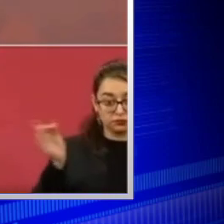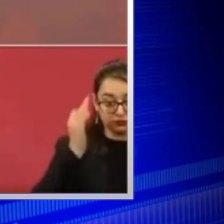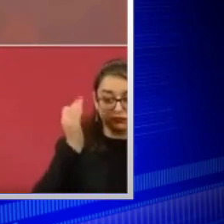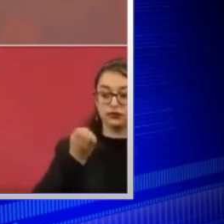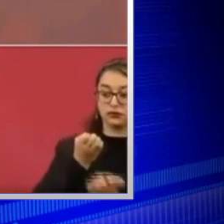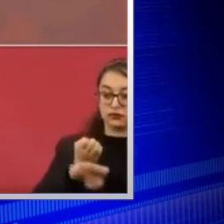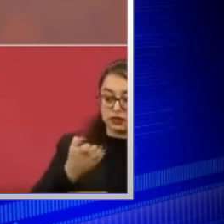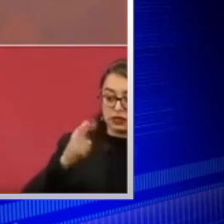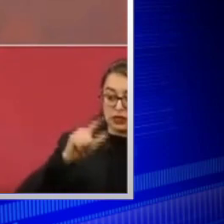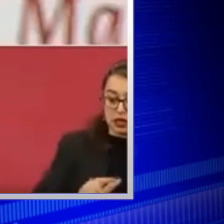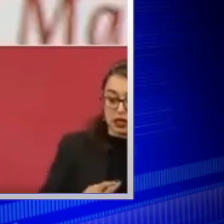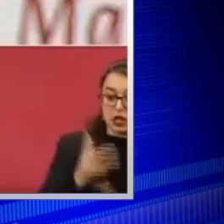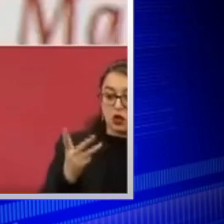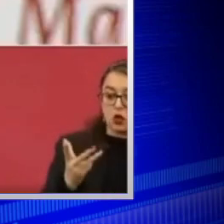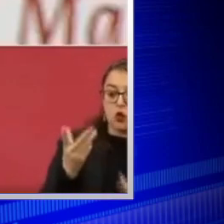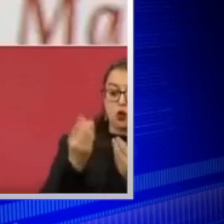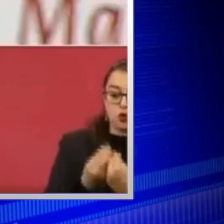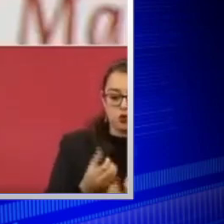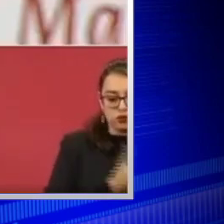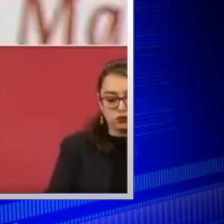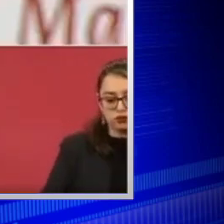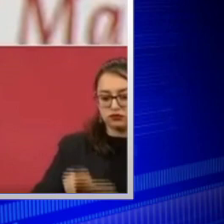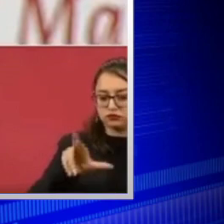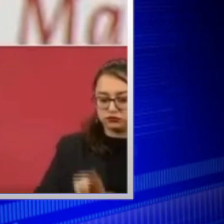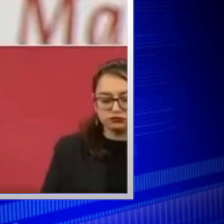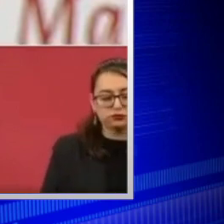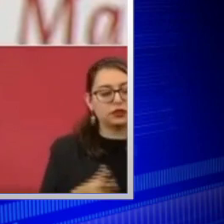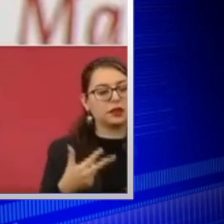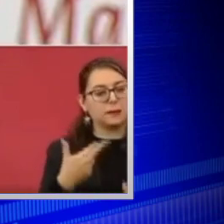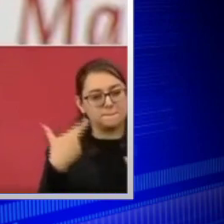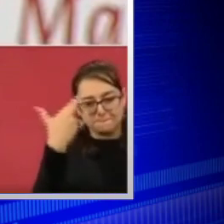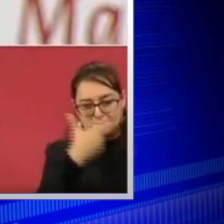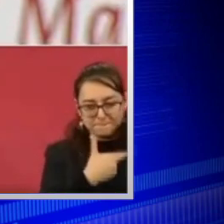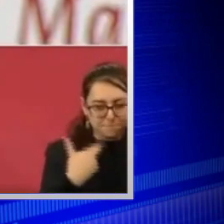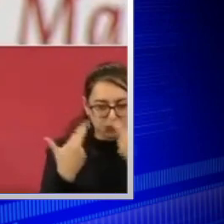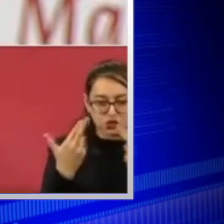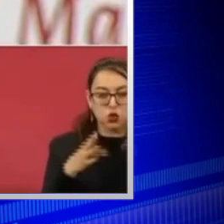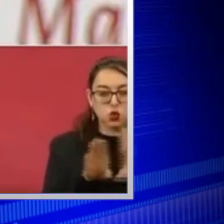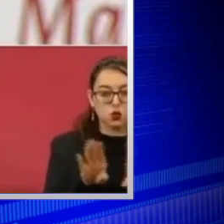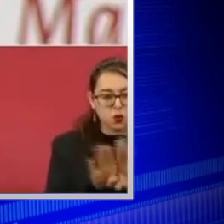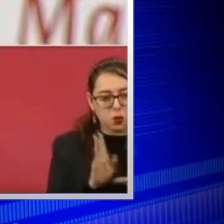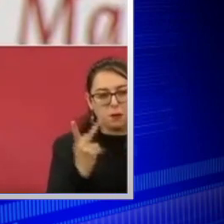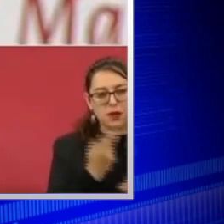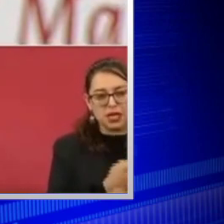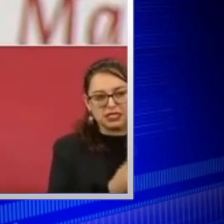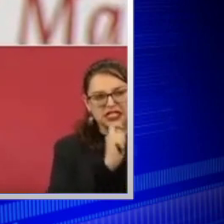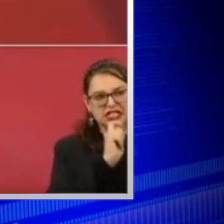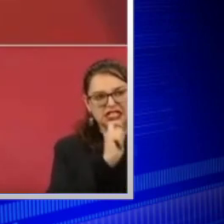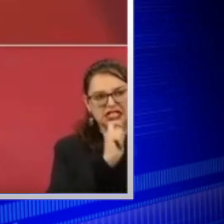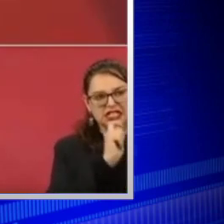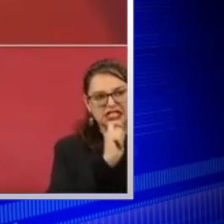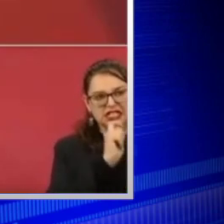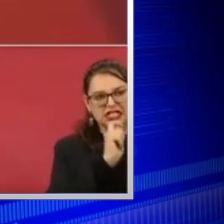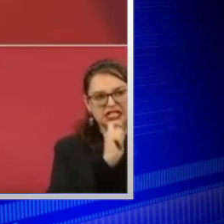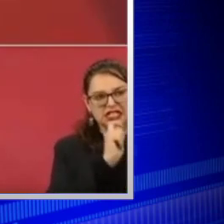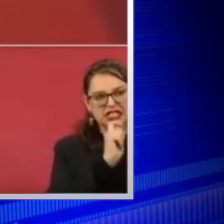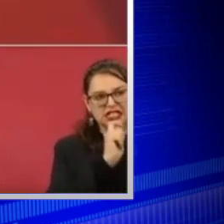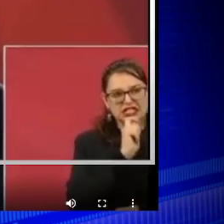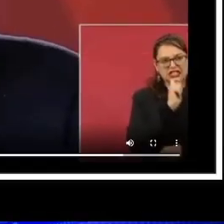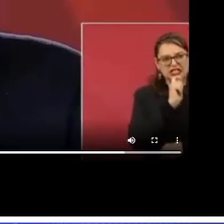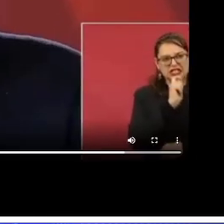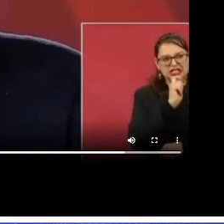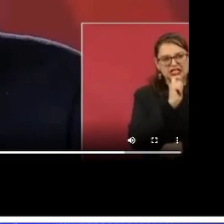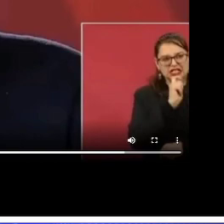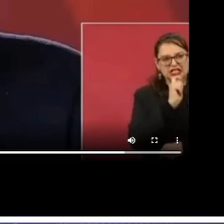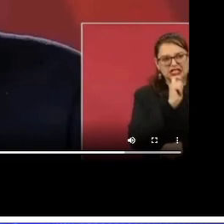en hacer un diagnóstico puntual de este de este hecho pues lo que dice